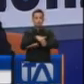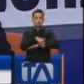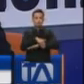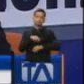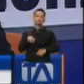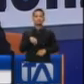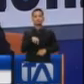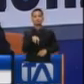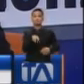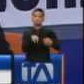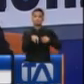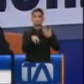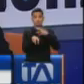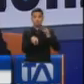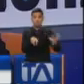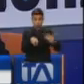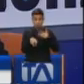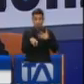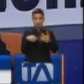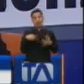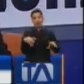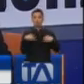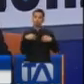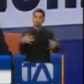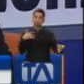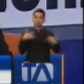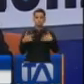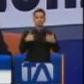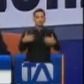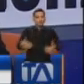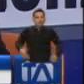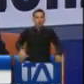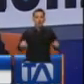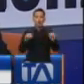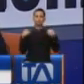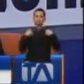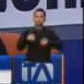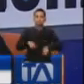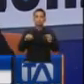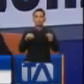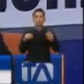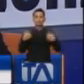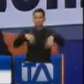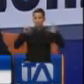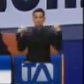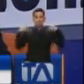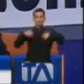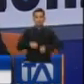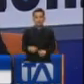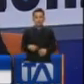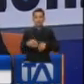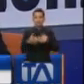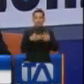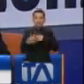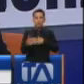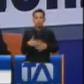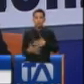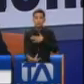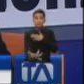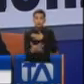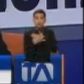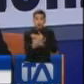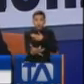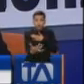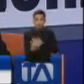a absolutamente nadie para tocarme. No importa si estoy vestida con falda o estoy vestida con pantalón o si es que estoy completamente cubierta. La